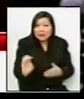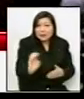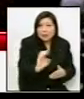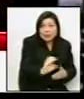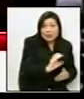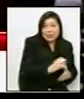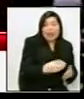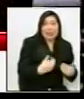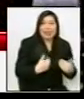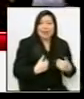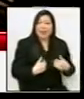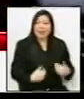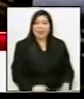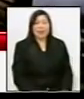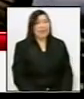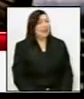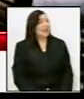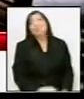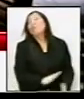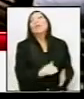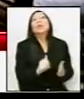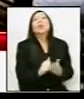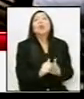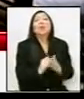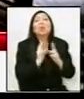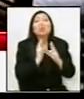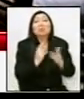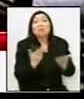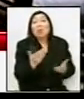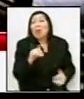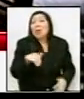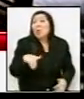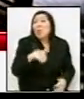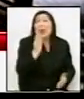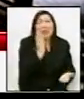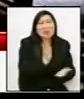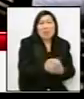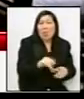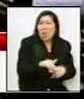racionalidad. O sea, a todos se les pone igual sanción.